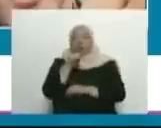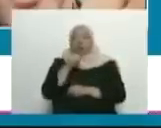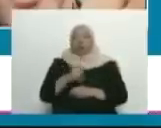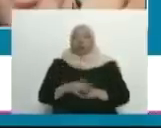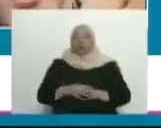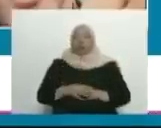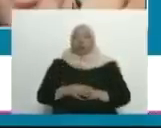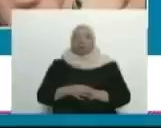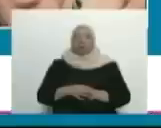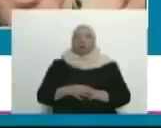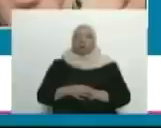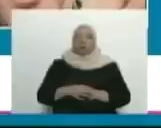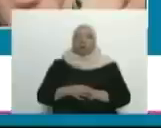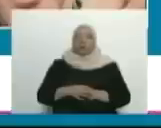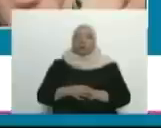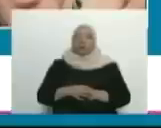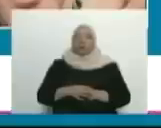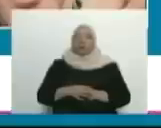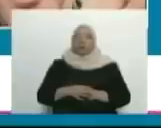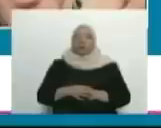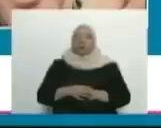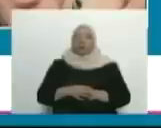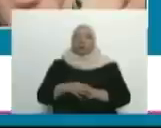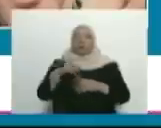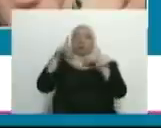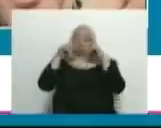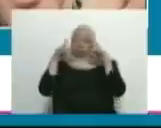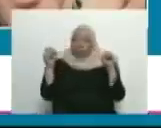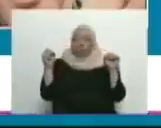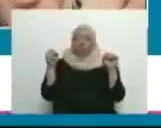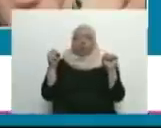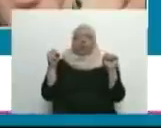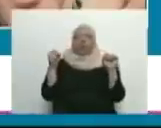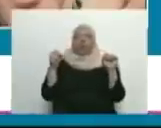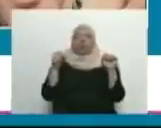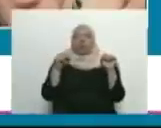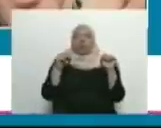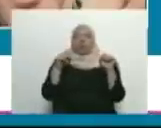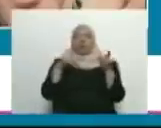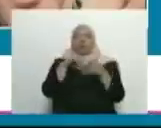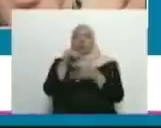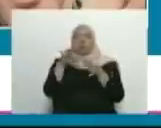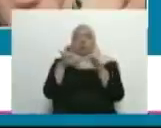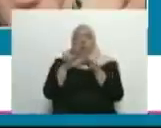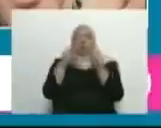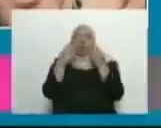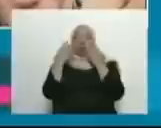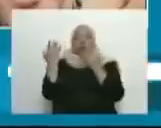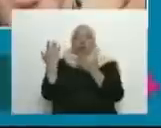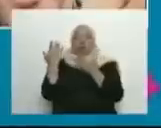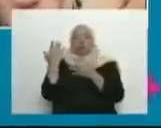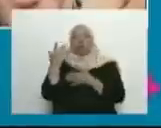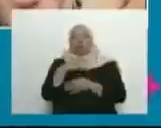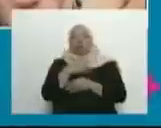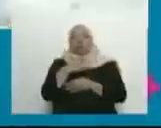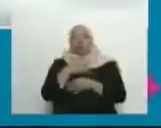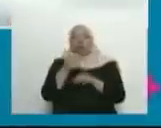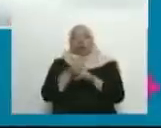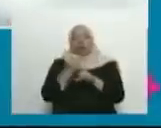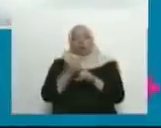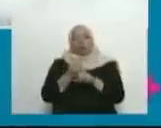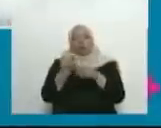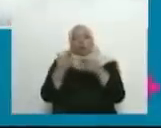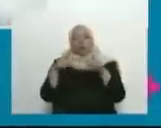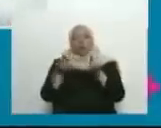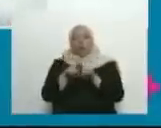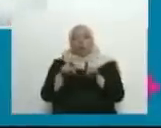Bueno, es lo que llaman profesionalmente en la aviación una ingesta. O sea,